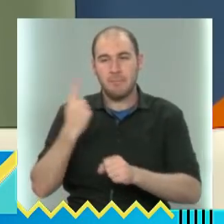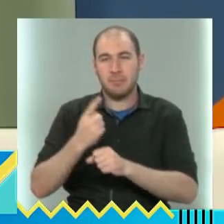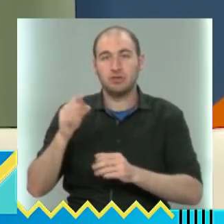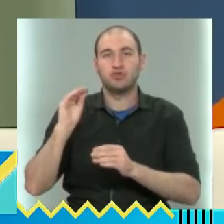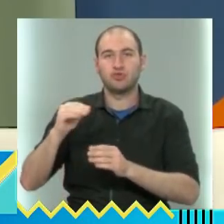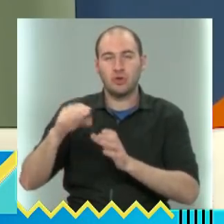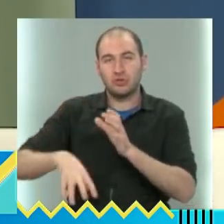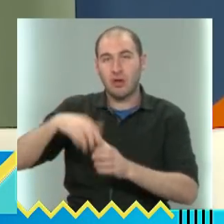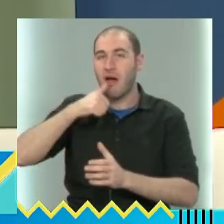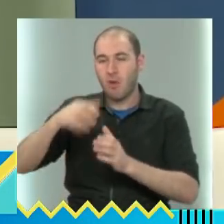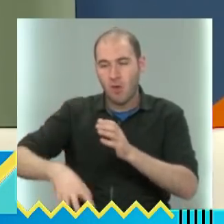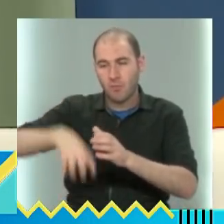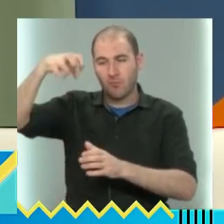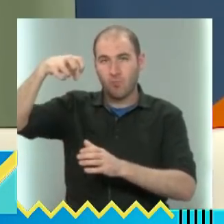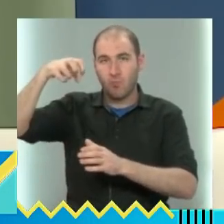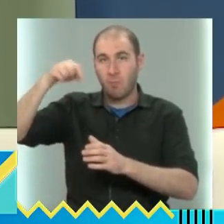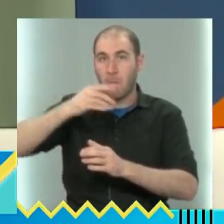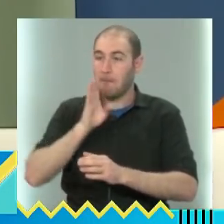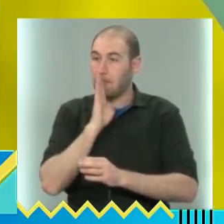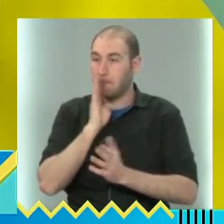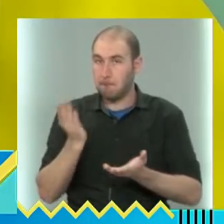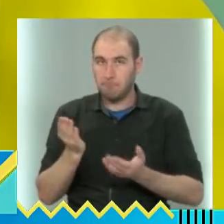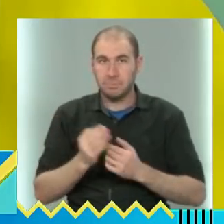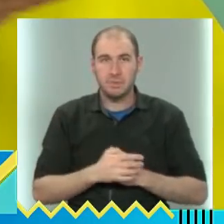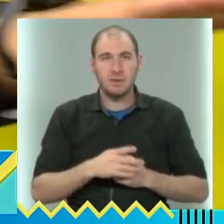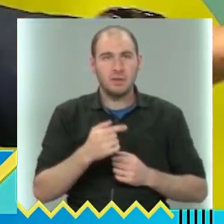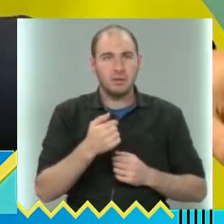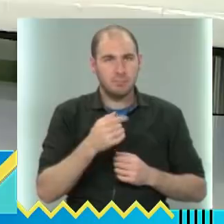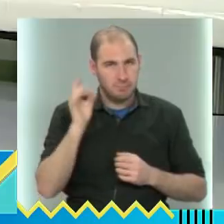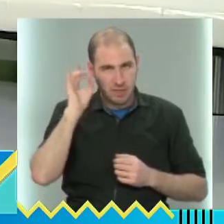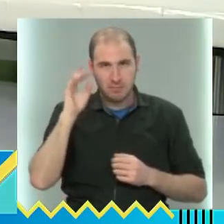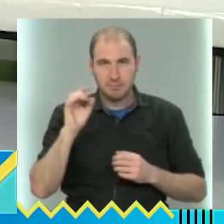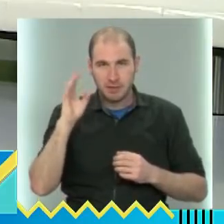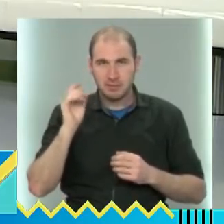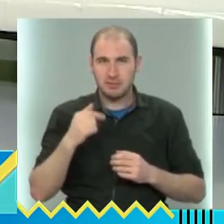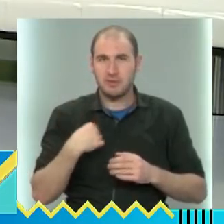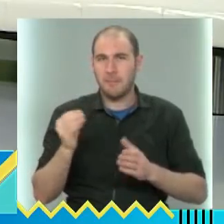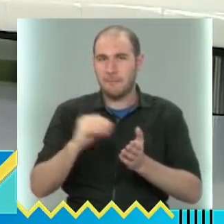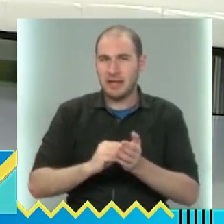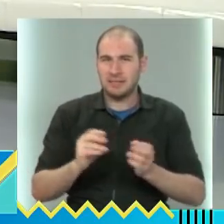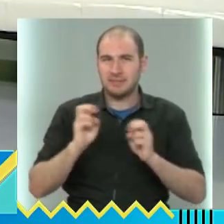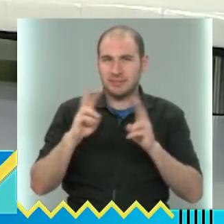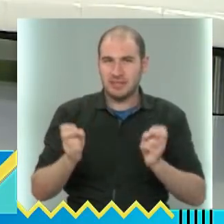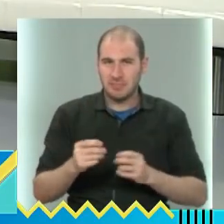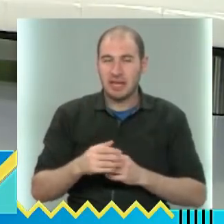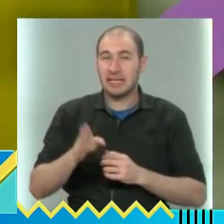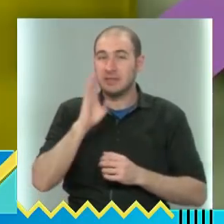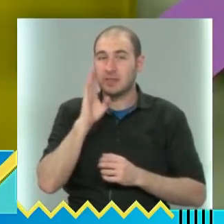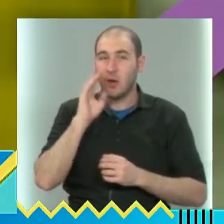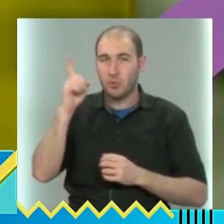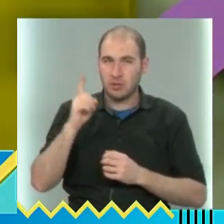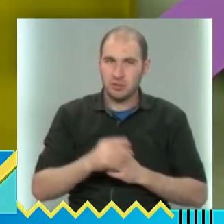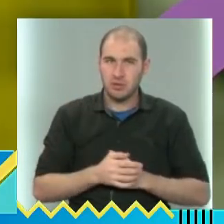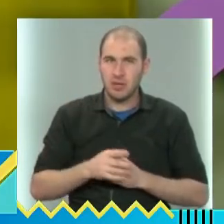residuo, que es el fluido de retorno, no se dice nada. Estoy absolutamente... Te quiero hacer una acotación en cuanto a, en Estados Unidos